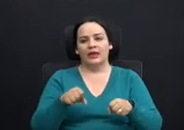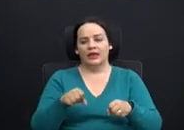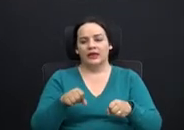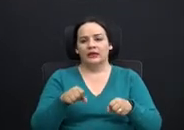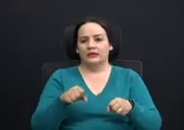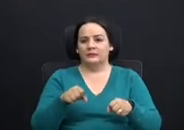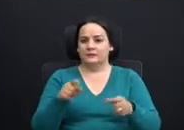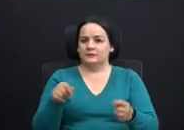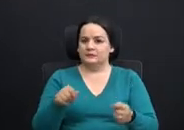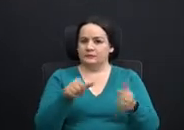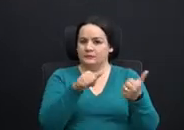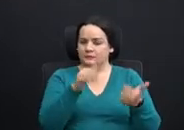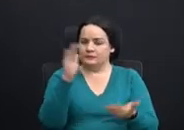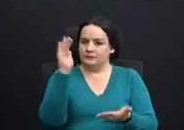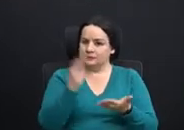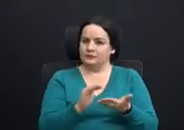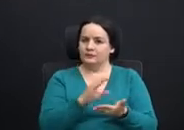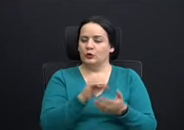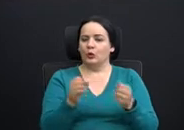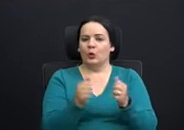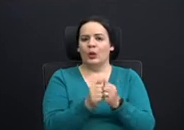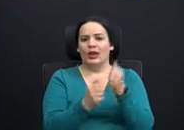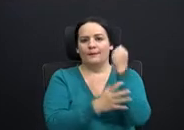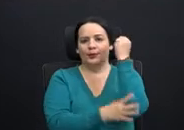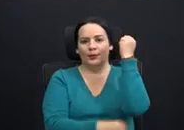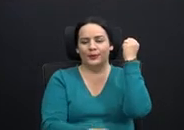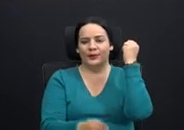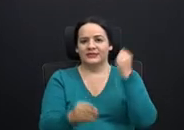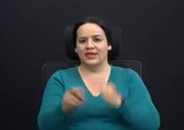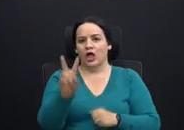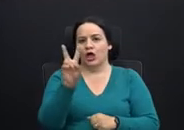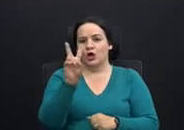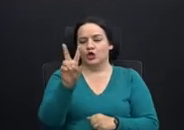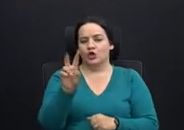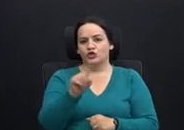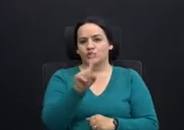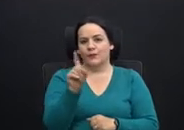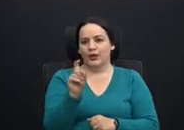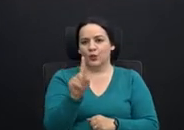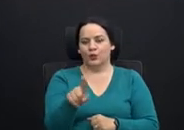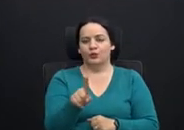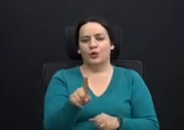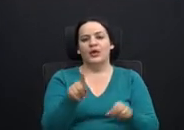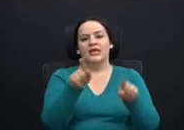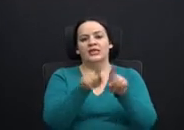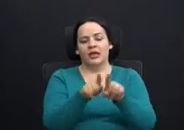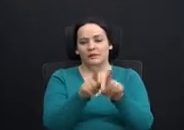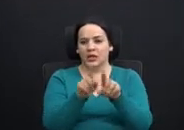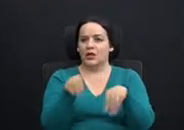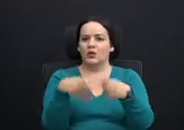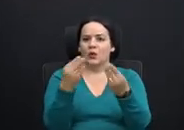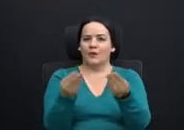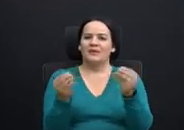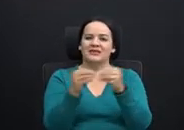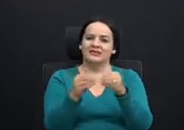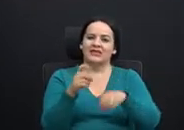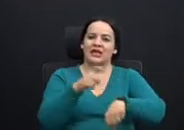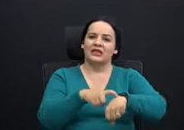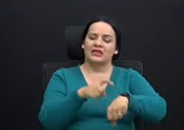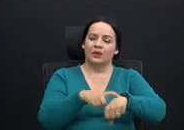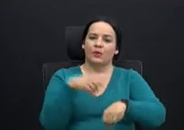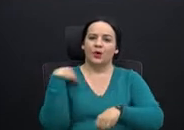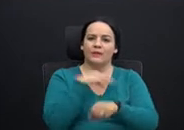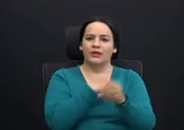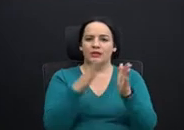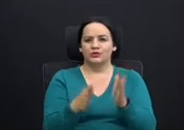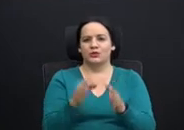esto la pobreza. Dos preguntas y por lo demás también le cedo tiempo al ministro para que se pueda referir un